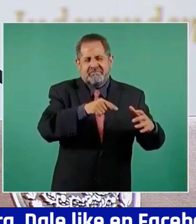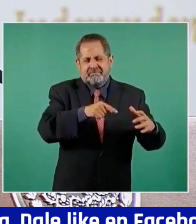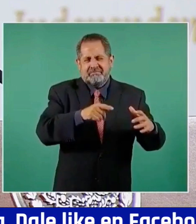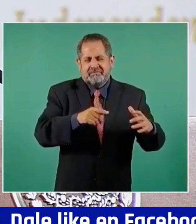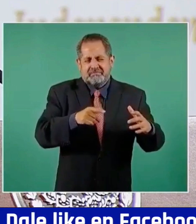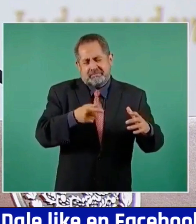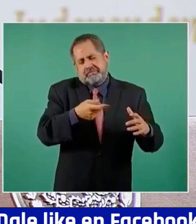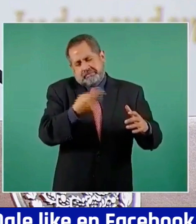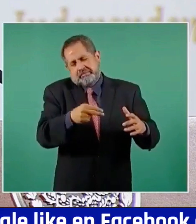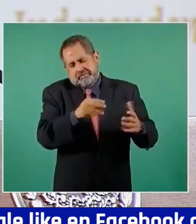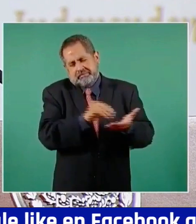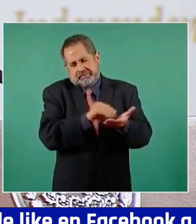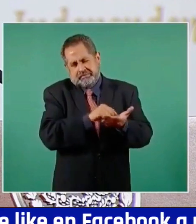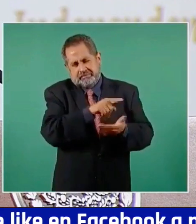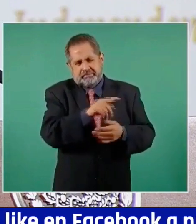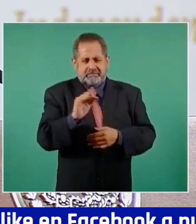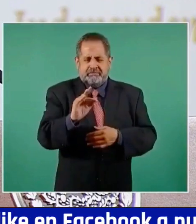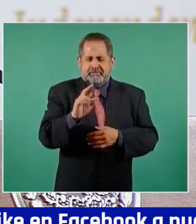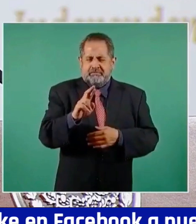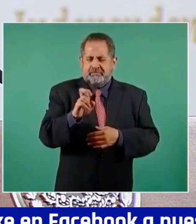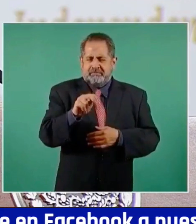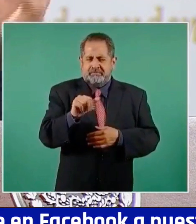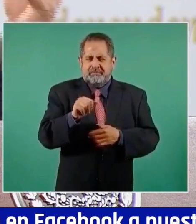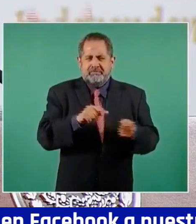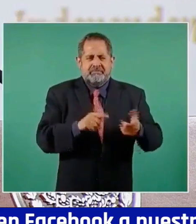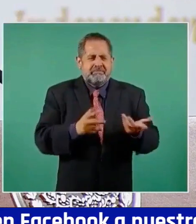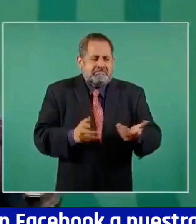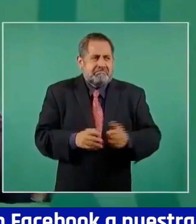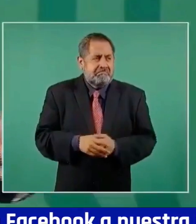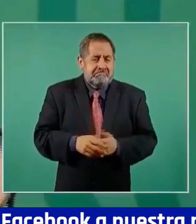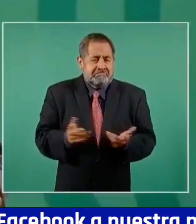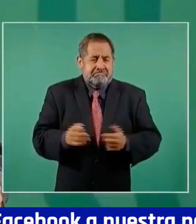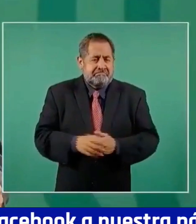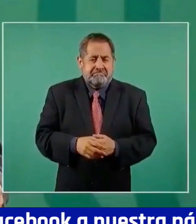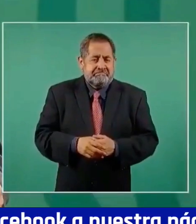o se llama Frena, pero